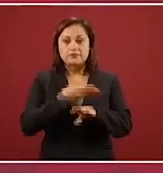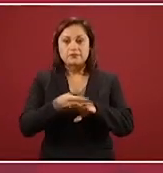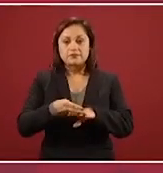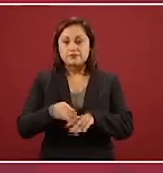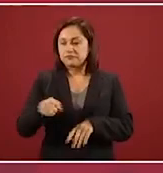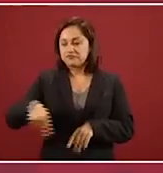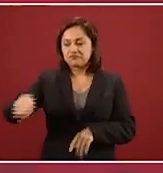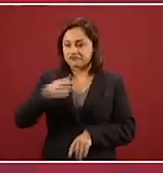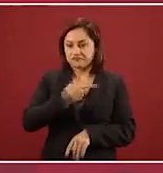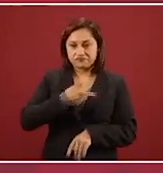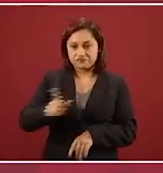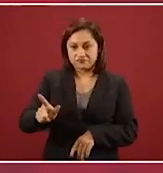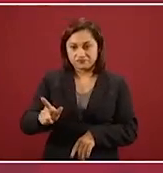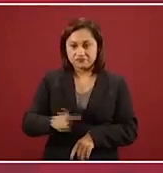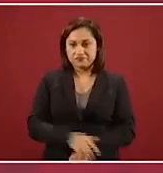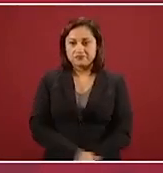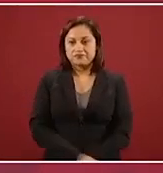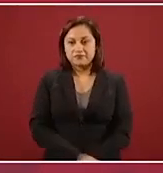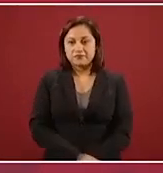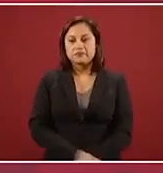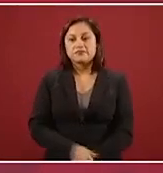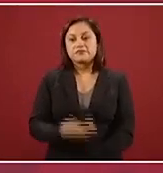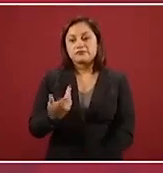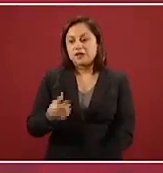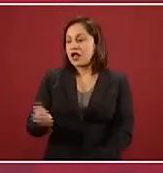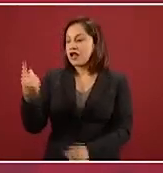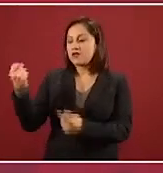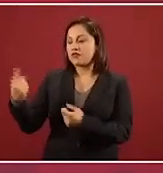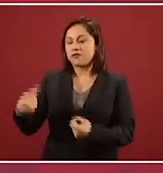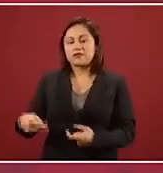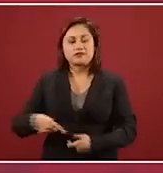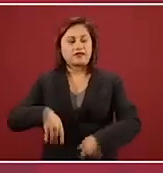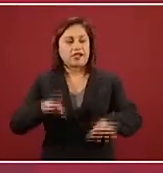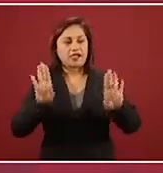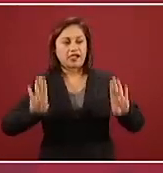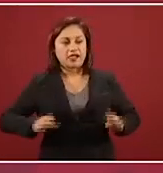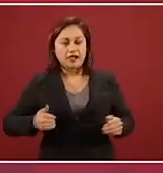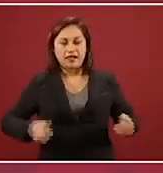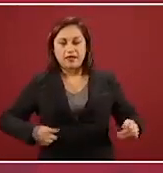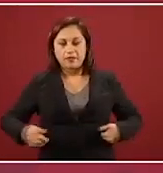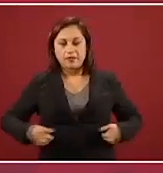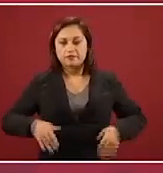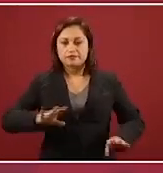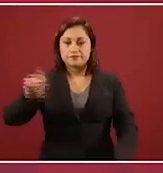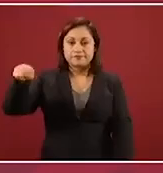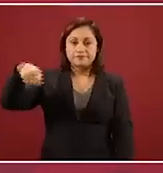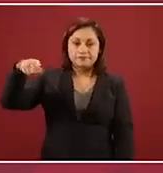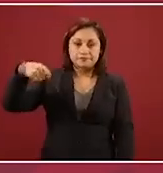gusta a mis adversarios, pañuelito blanco, no hay corrupción